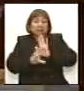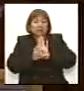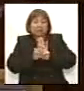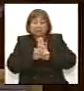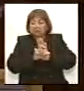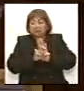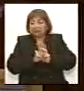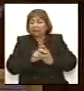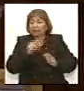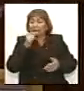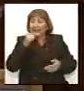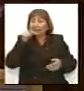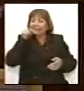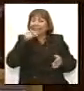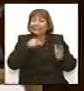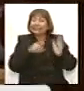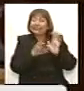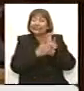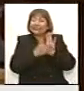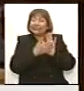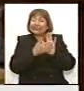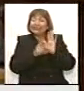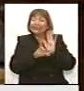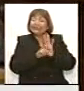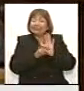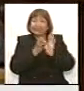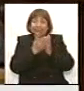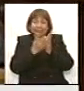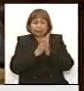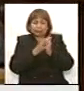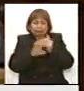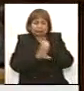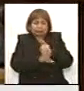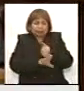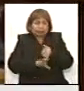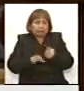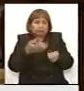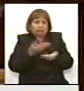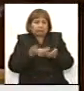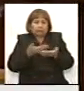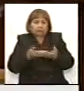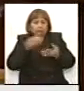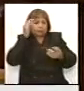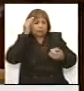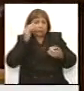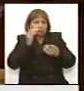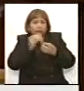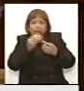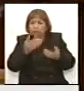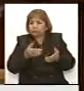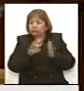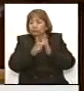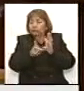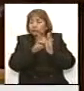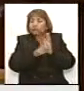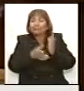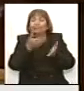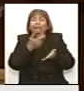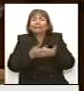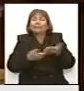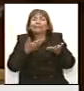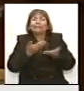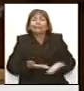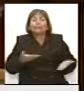La reflexión sobre este libro es una reflexión básicamente sobre el objeto de la técnica legislativa, o sea, de qué